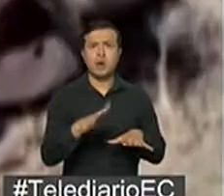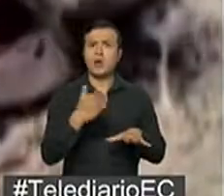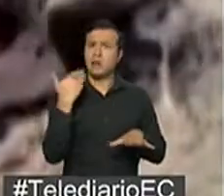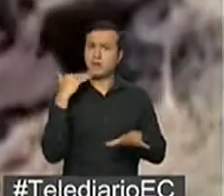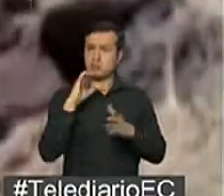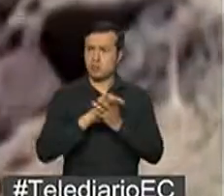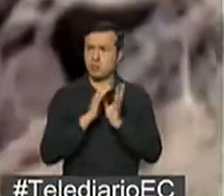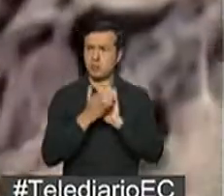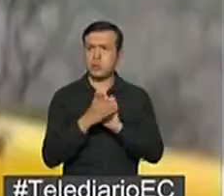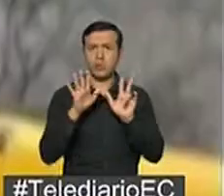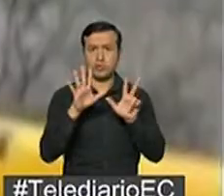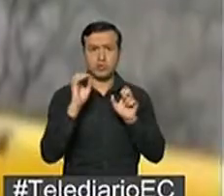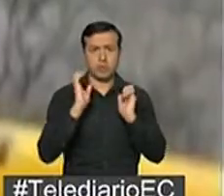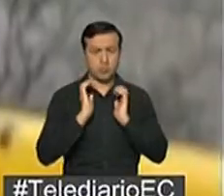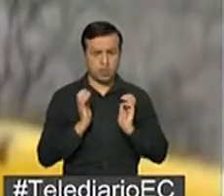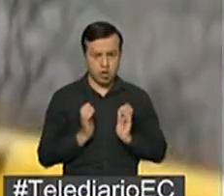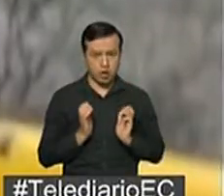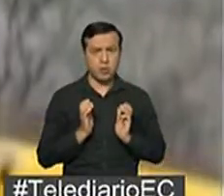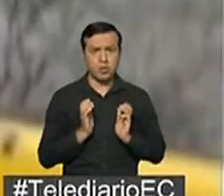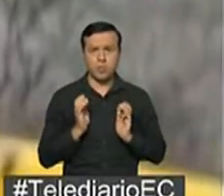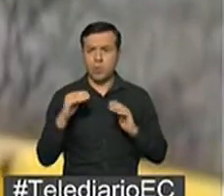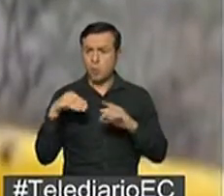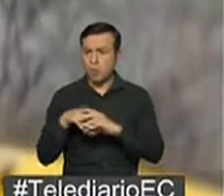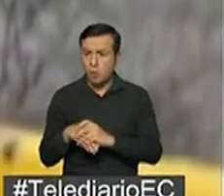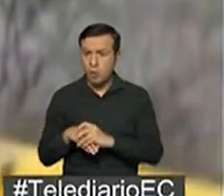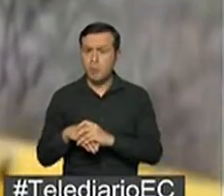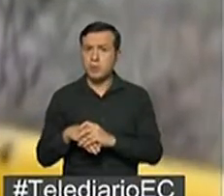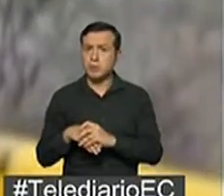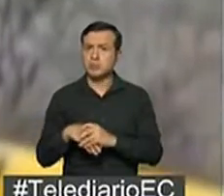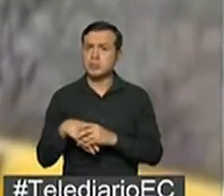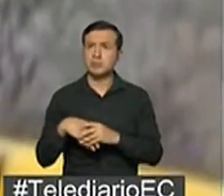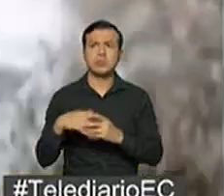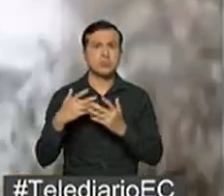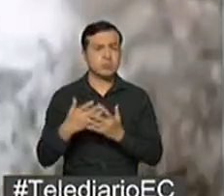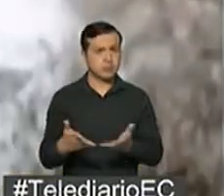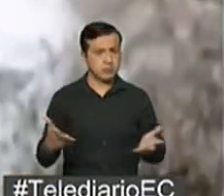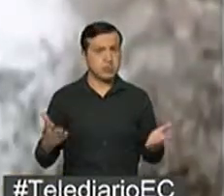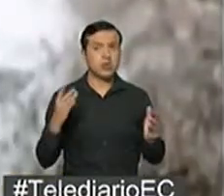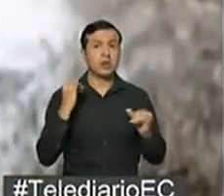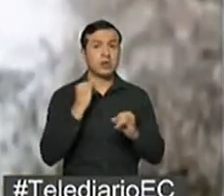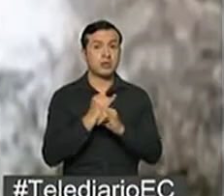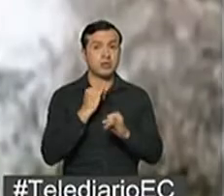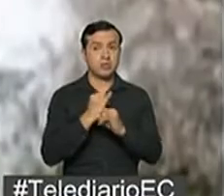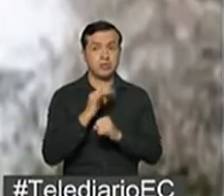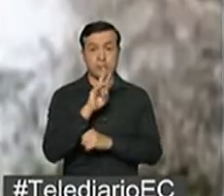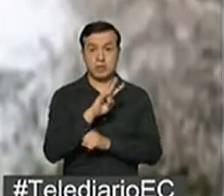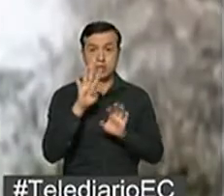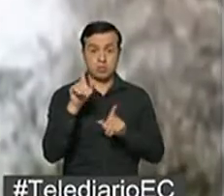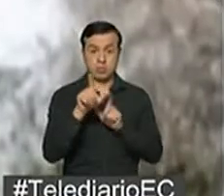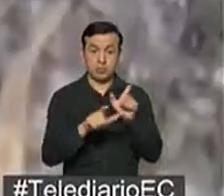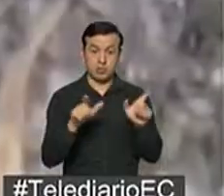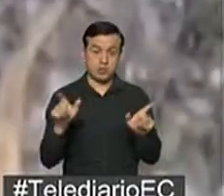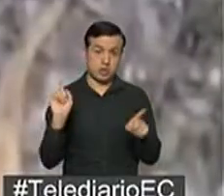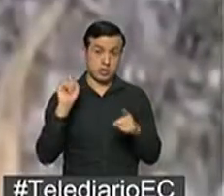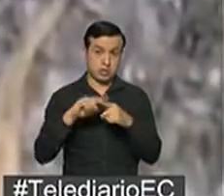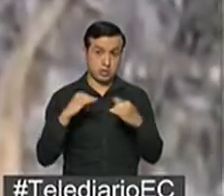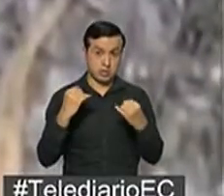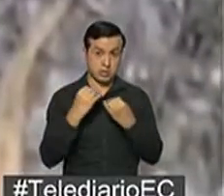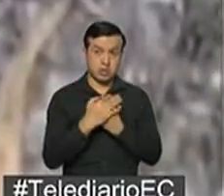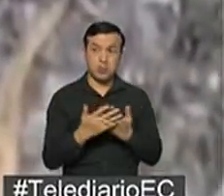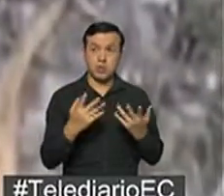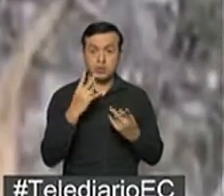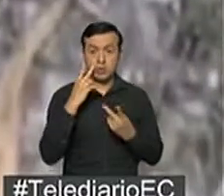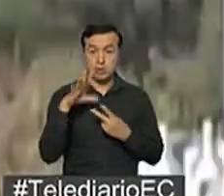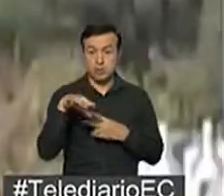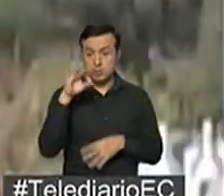noviembre otros 80 cadáveres inhumanos de forma ilegal según un comunicado de la institución forense de las 29 víctimas hasta el momento se mantiene la